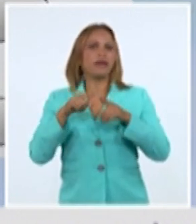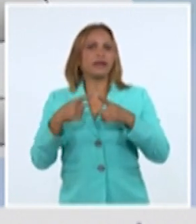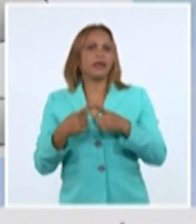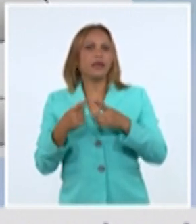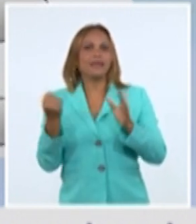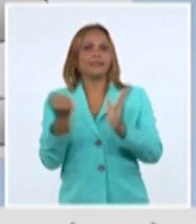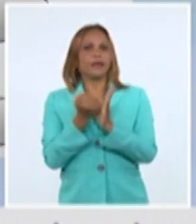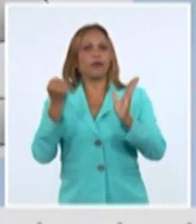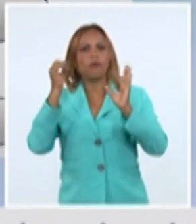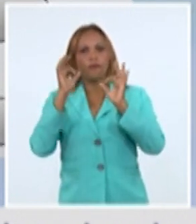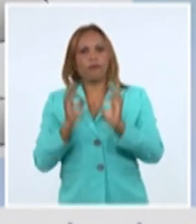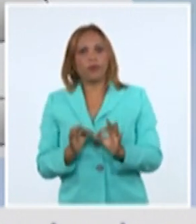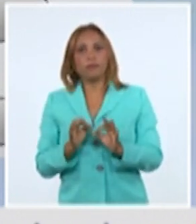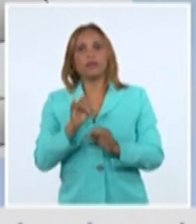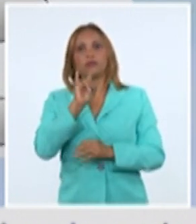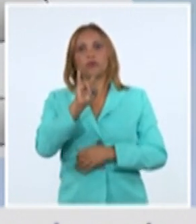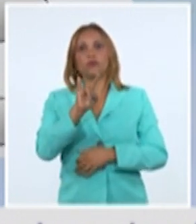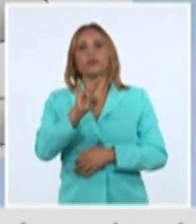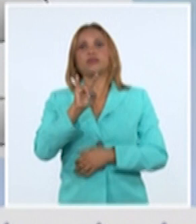diagnosticar